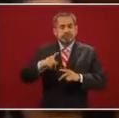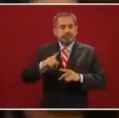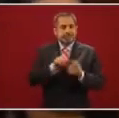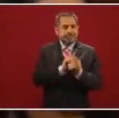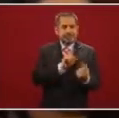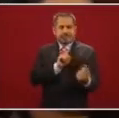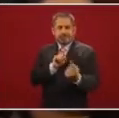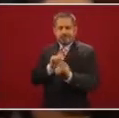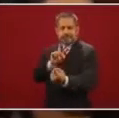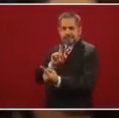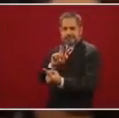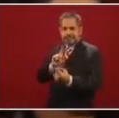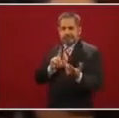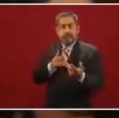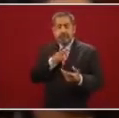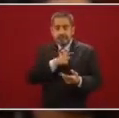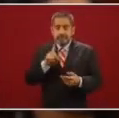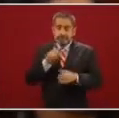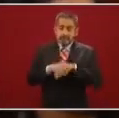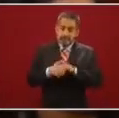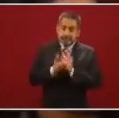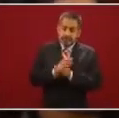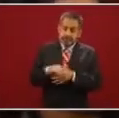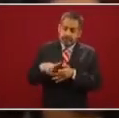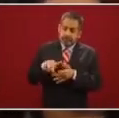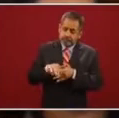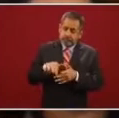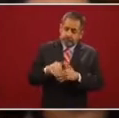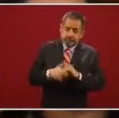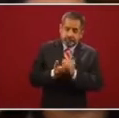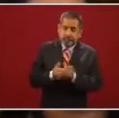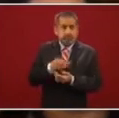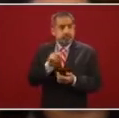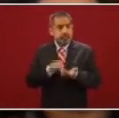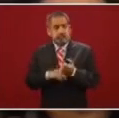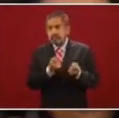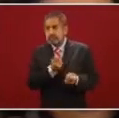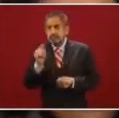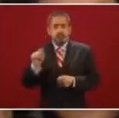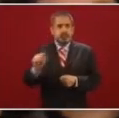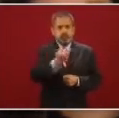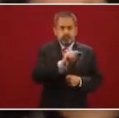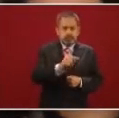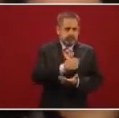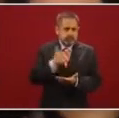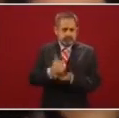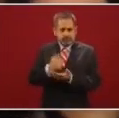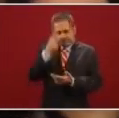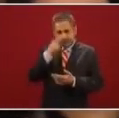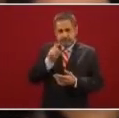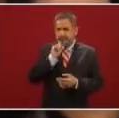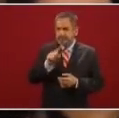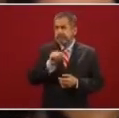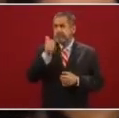distancia donde se habla pues que hay que lavarse constantemente las manos, pero en varios sitios de no solamente aquí de la zona